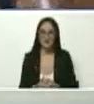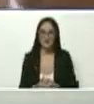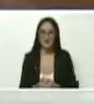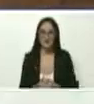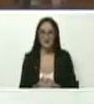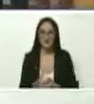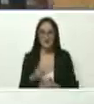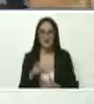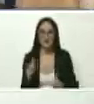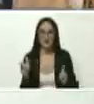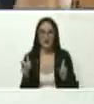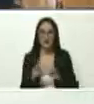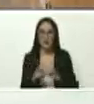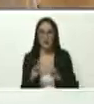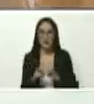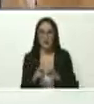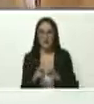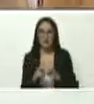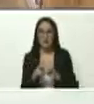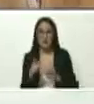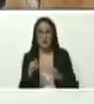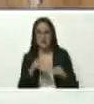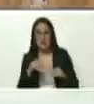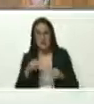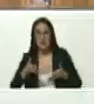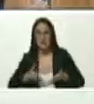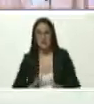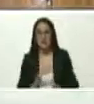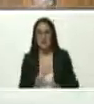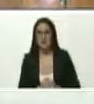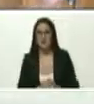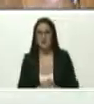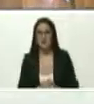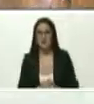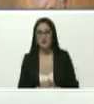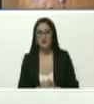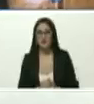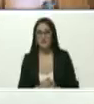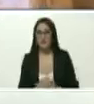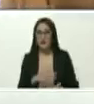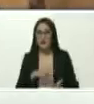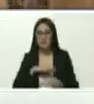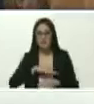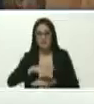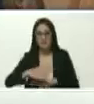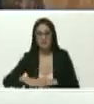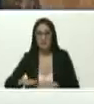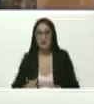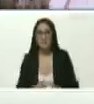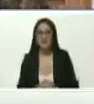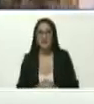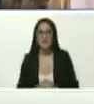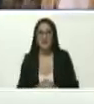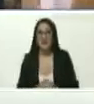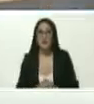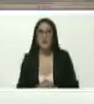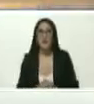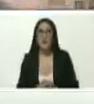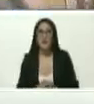Tuvimos reunidos allá en su tierra natal, en medio del desierto de